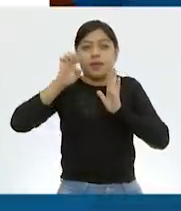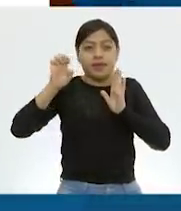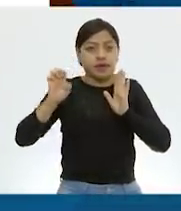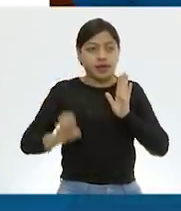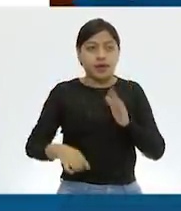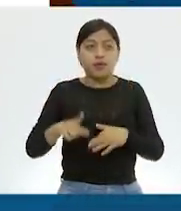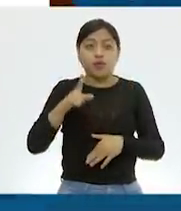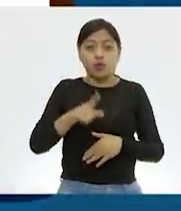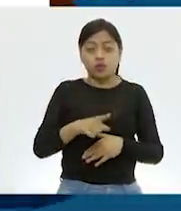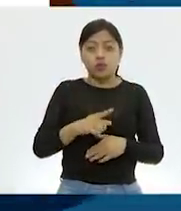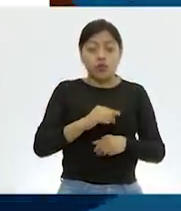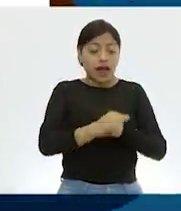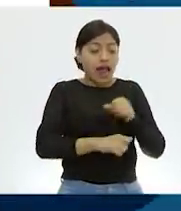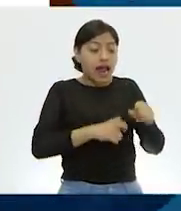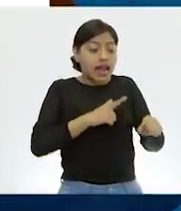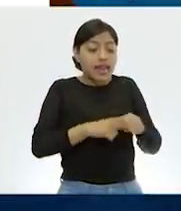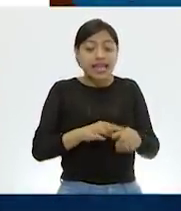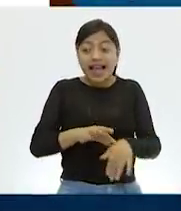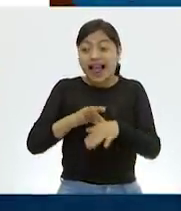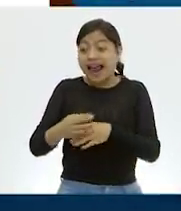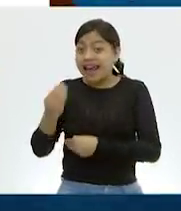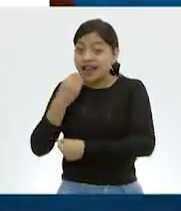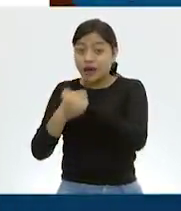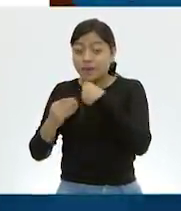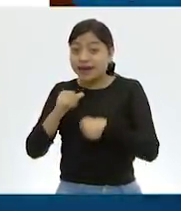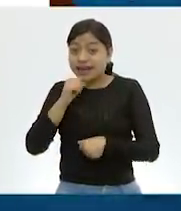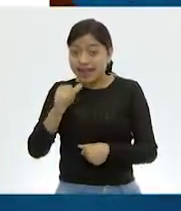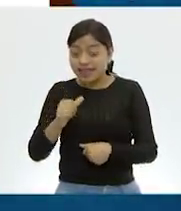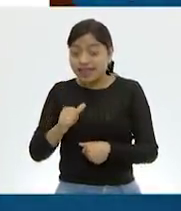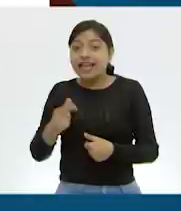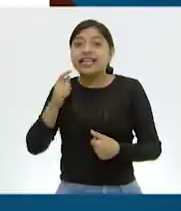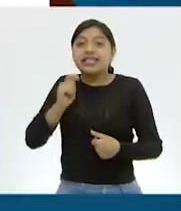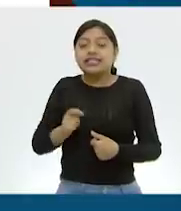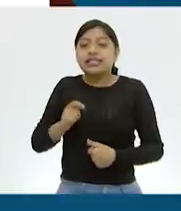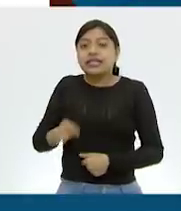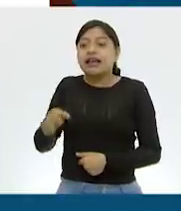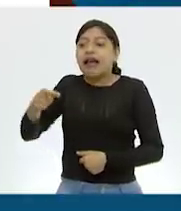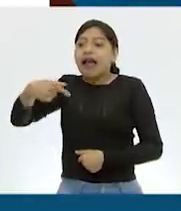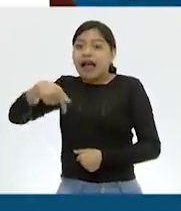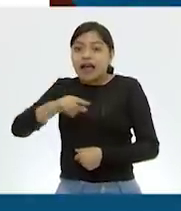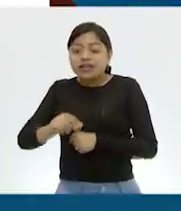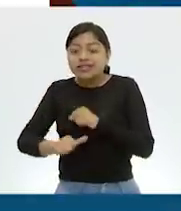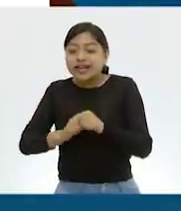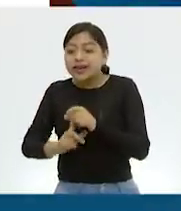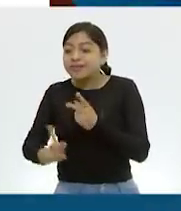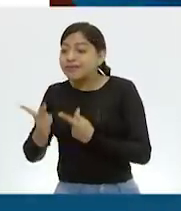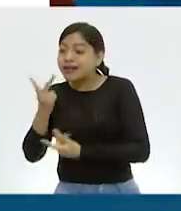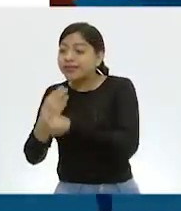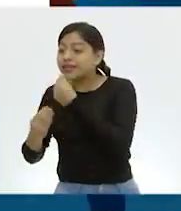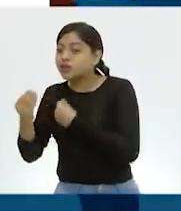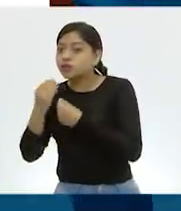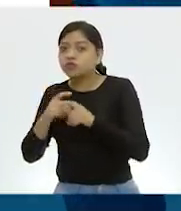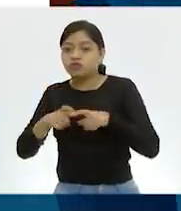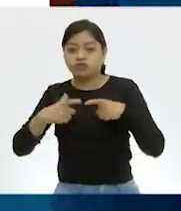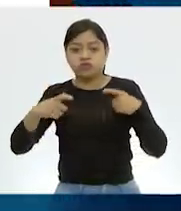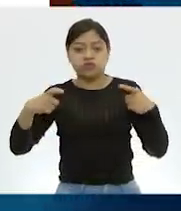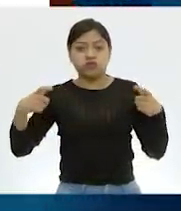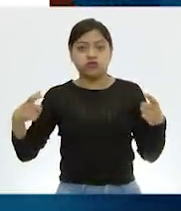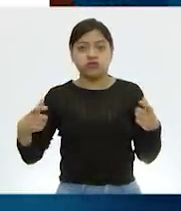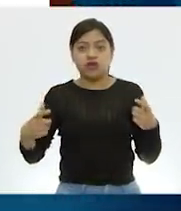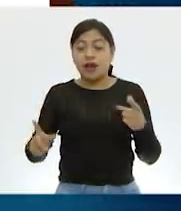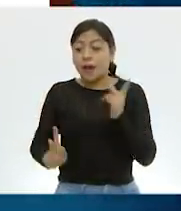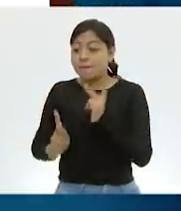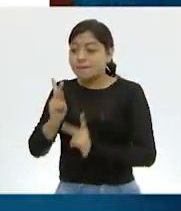los carnívoros, ya no hay quien se coma a los herbívoros. Sus poblaciones aumentan y se comen todas las